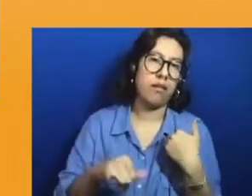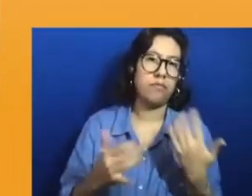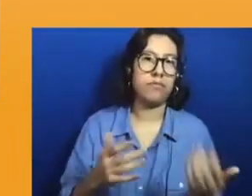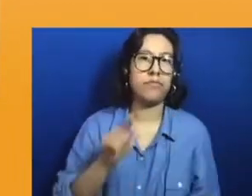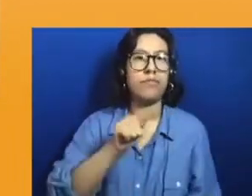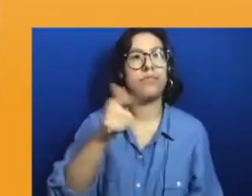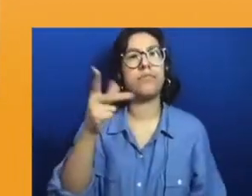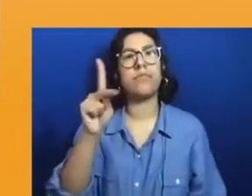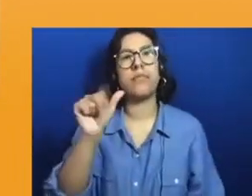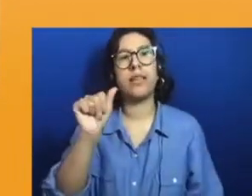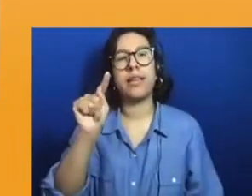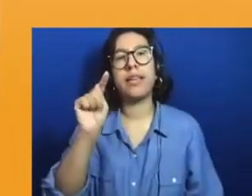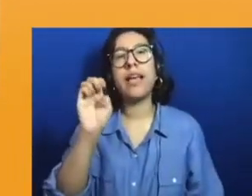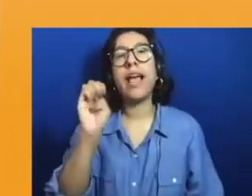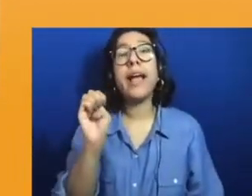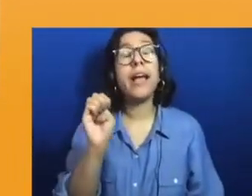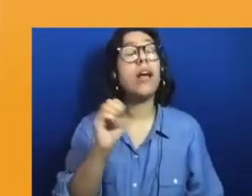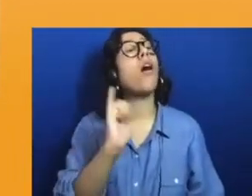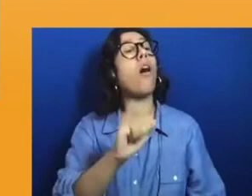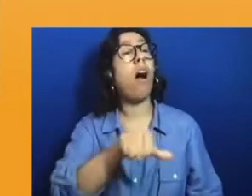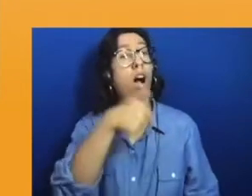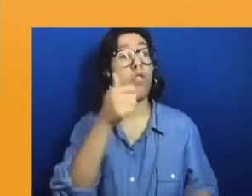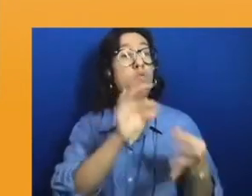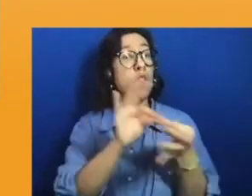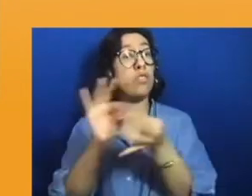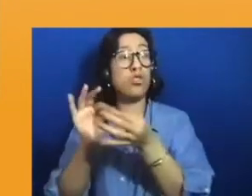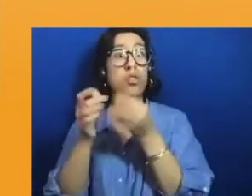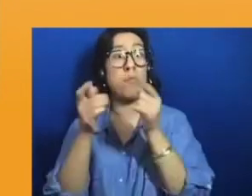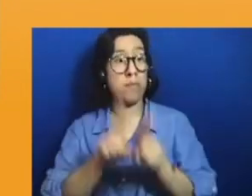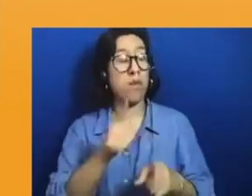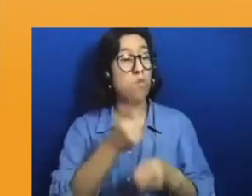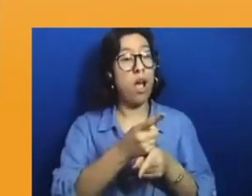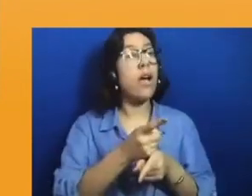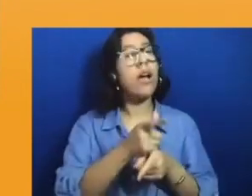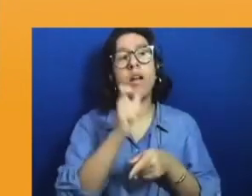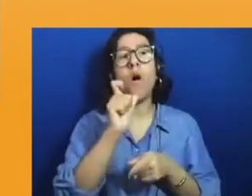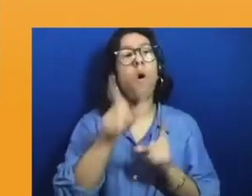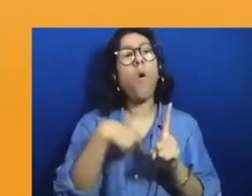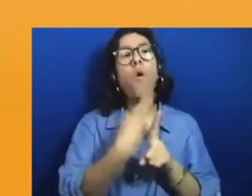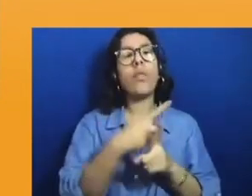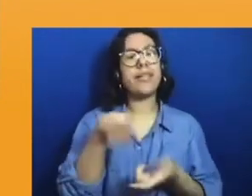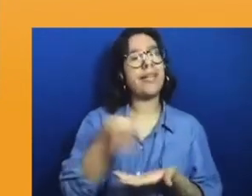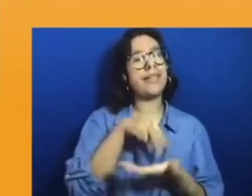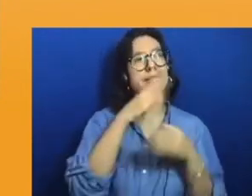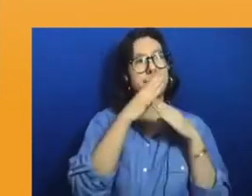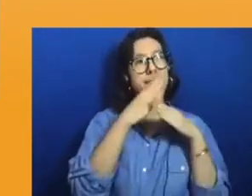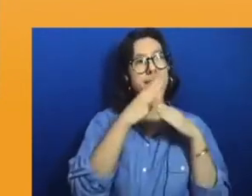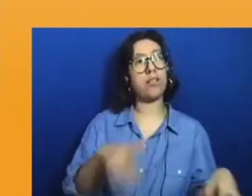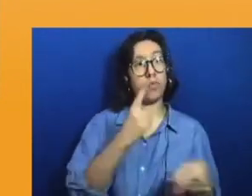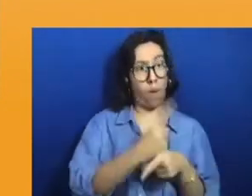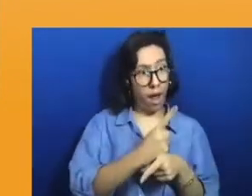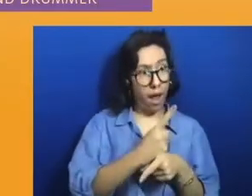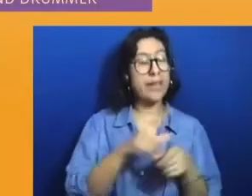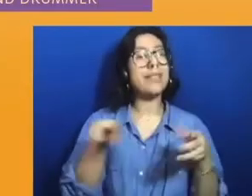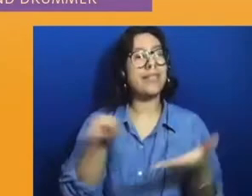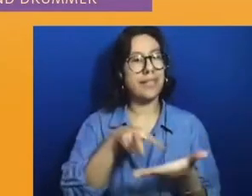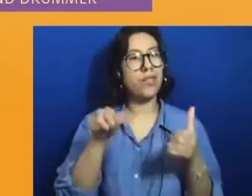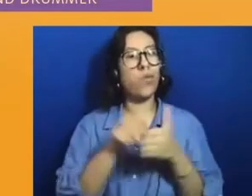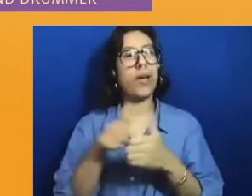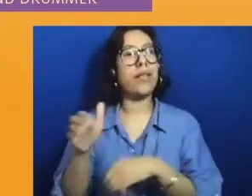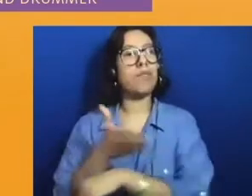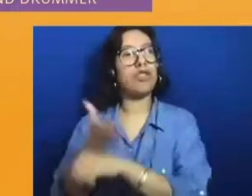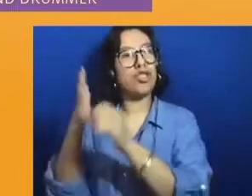Y hay otras relaciones que también suceden. Ustedes no están bailando en silencio, están bailando con